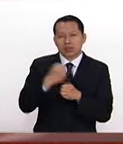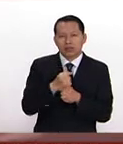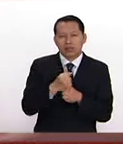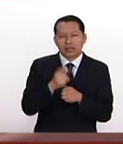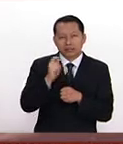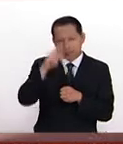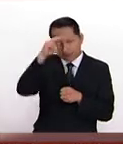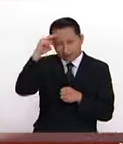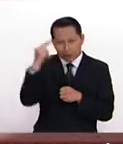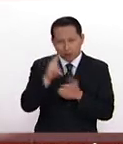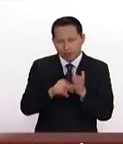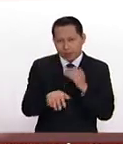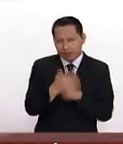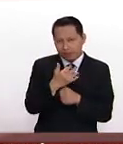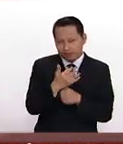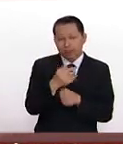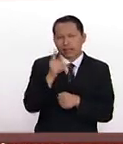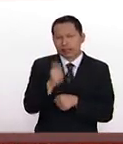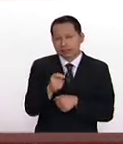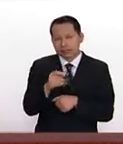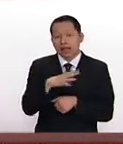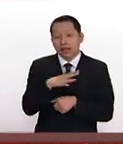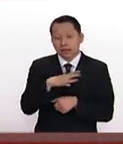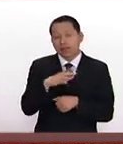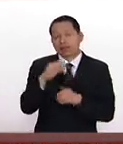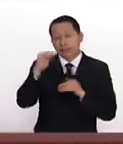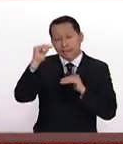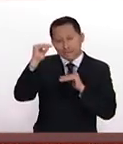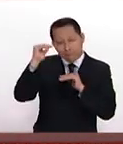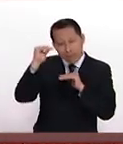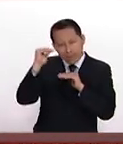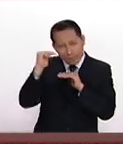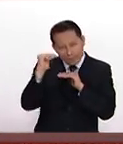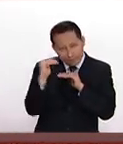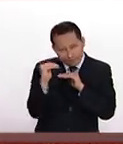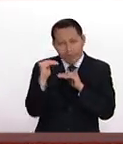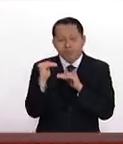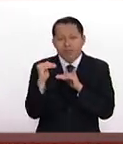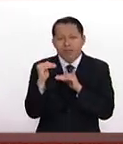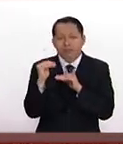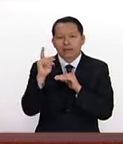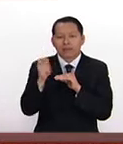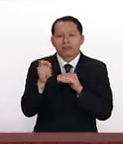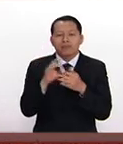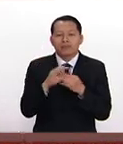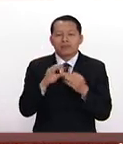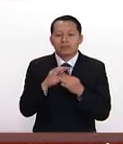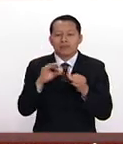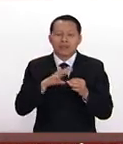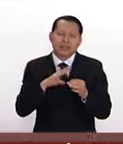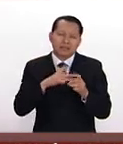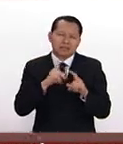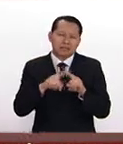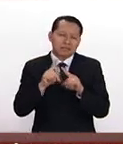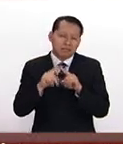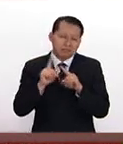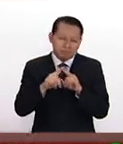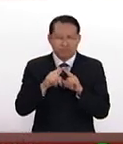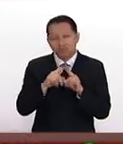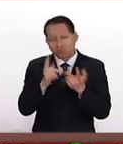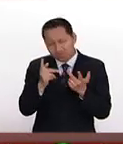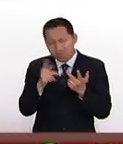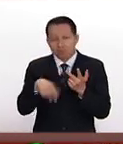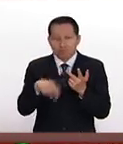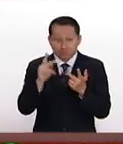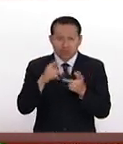15 en adelante esa última parte es cuando se estrechó un poco más está digamos al cuestionamiento pero no